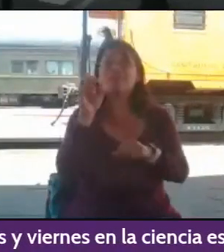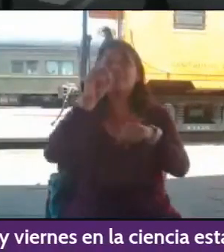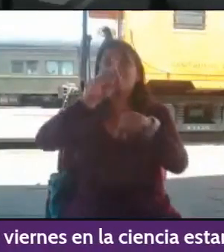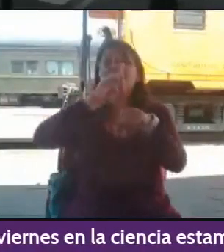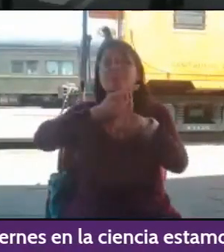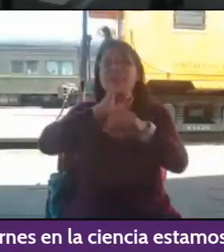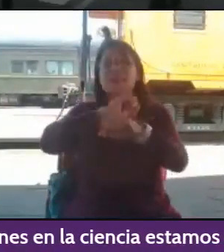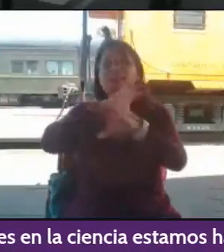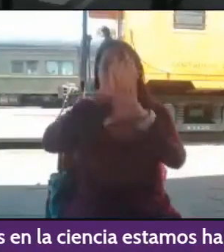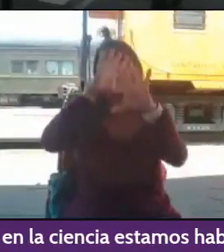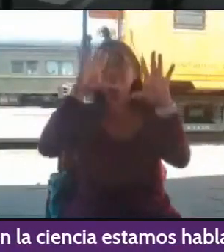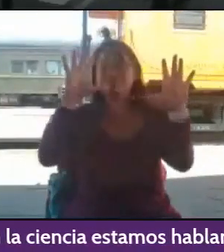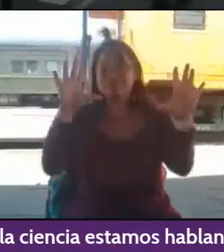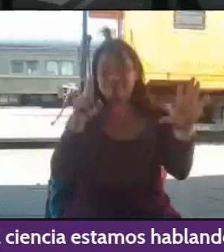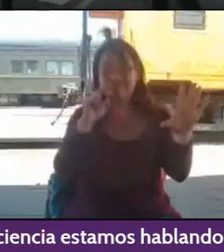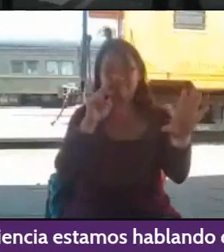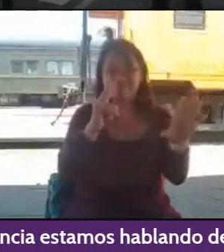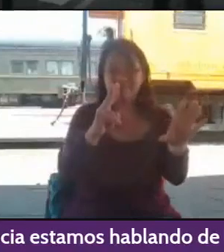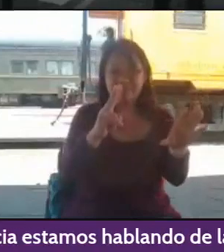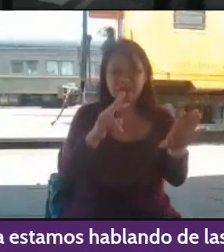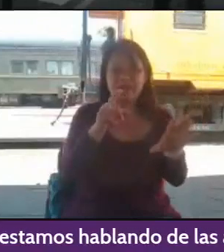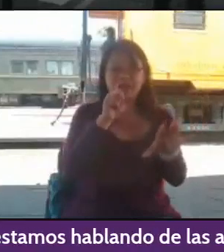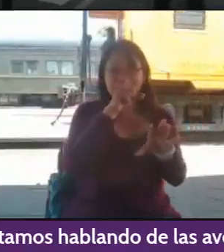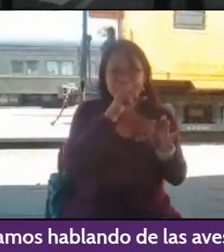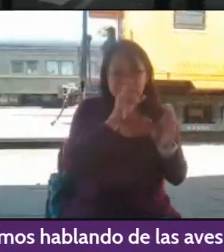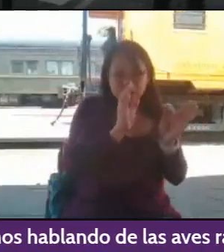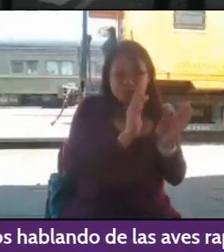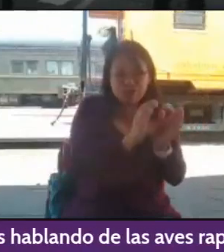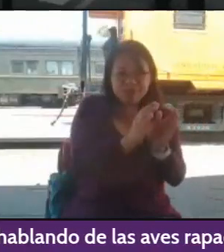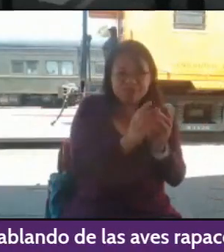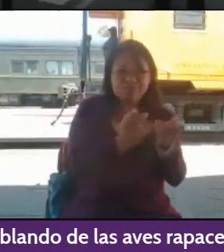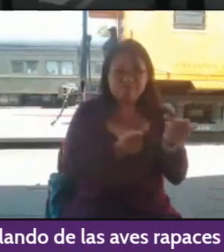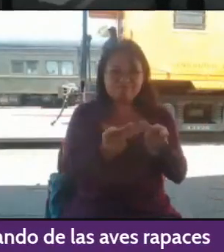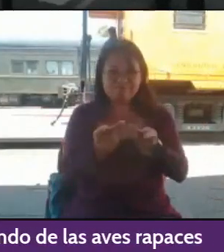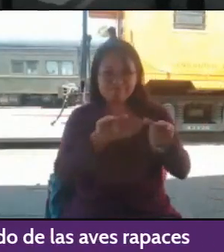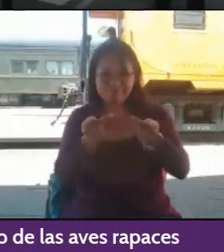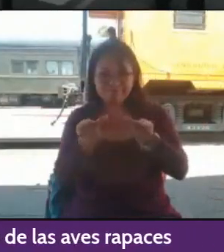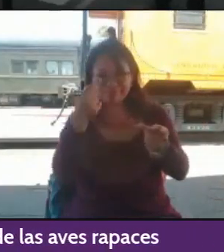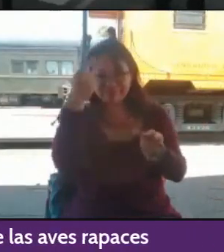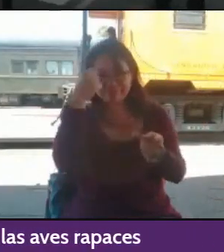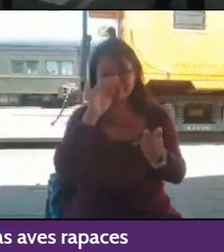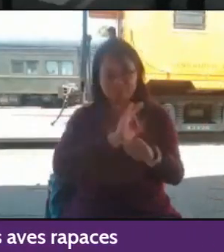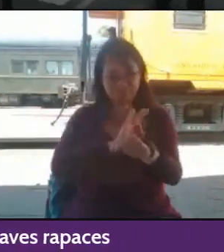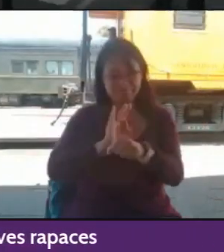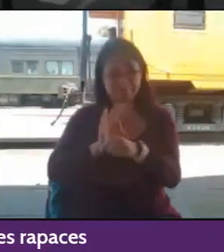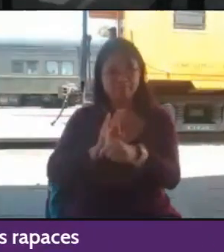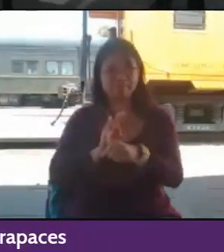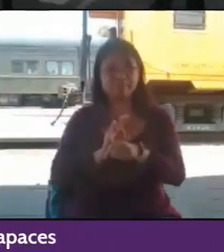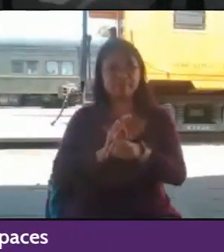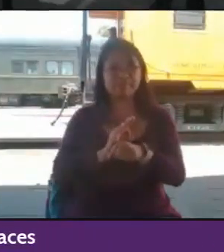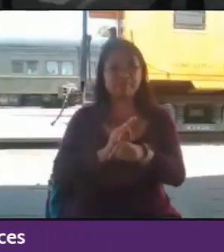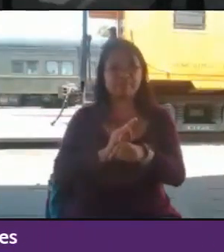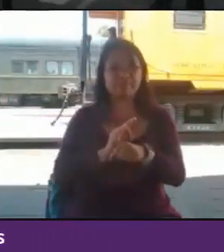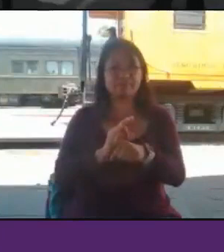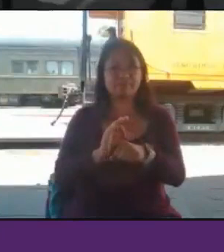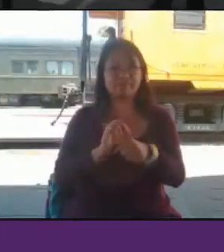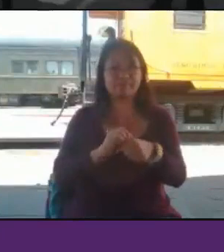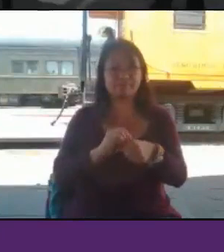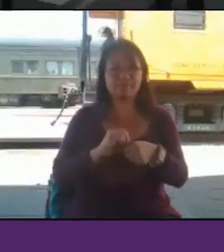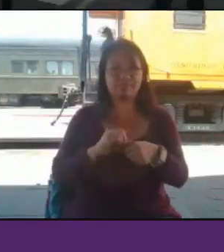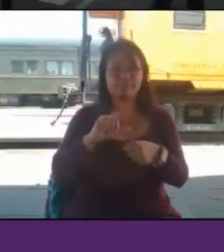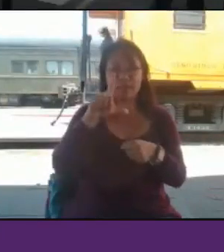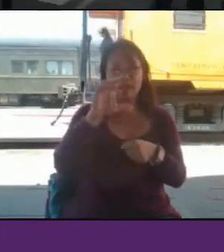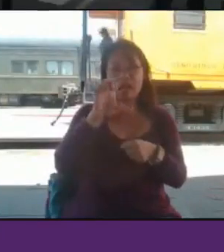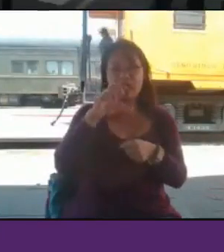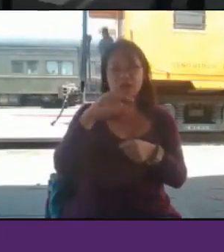es en pleno momento donde el gavilancito está preparado para poder atacar y defenderse bien, y la lechuza probablemente estaba con